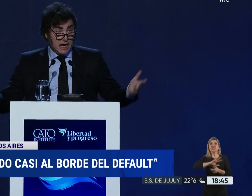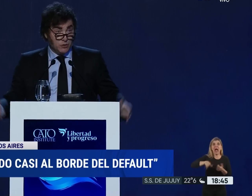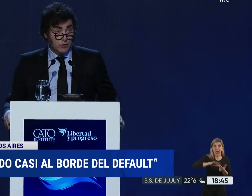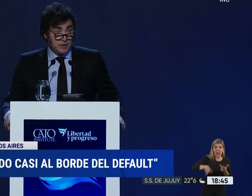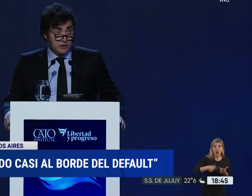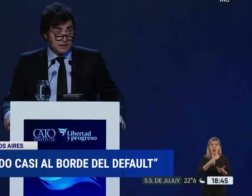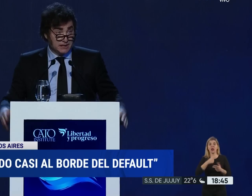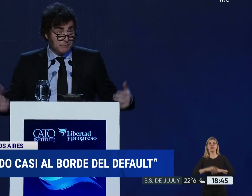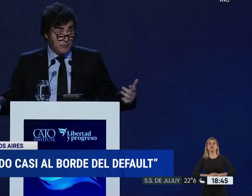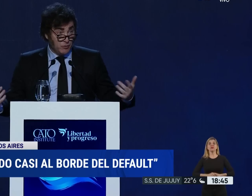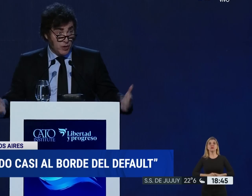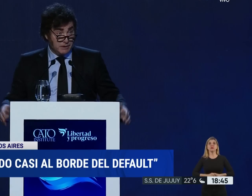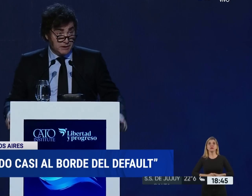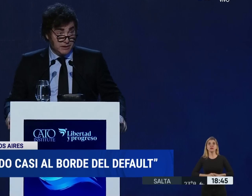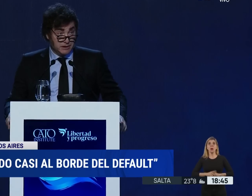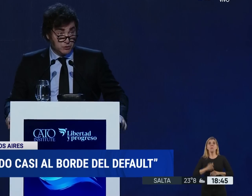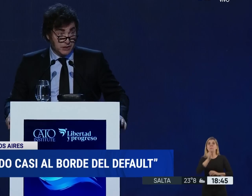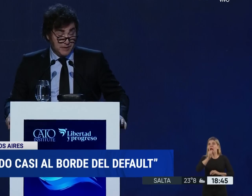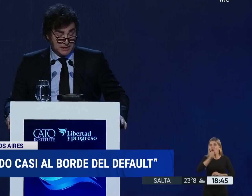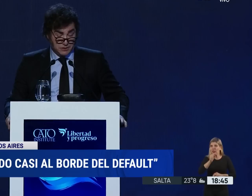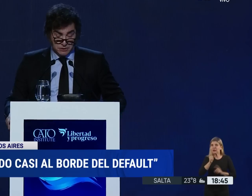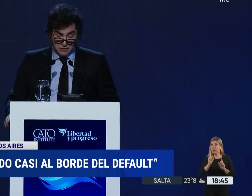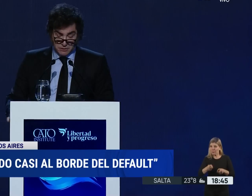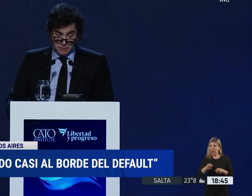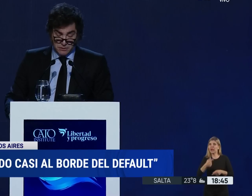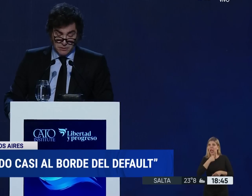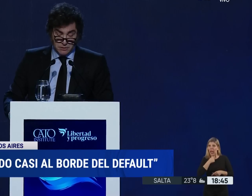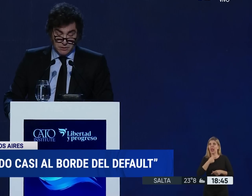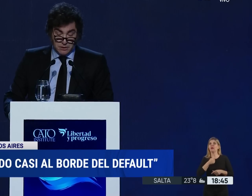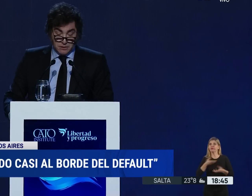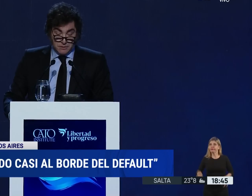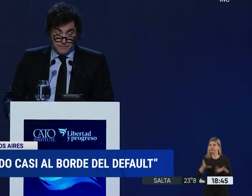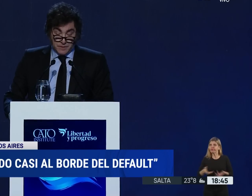que algunos periodistas promueven desde sus espacios.